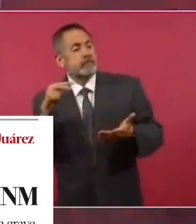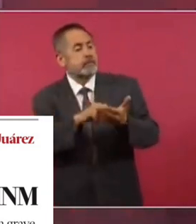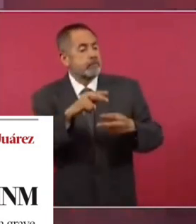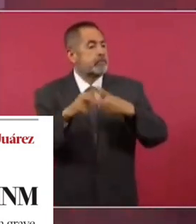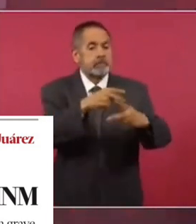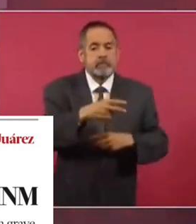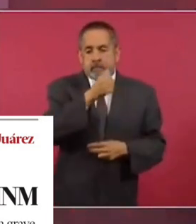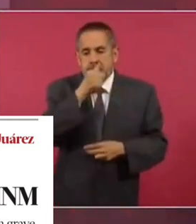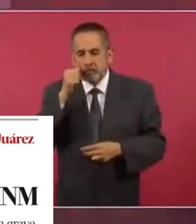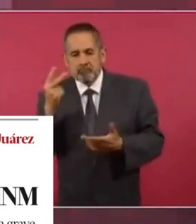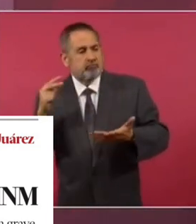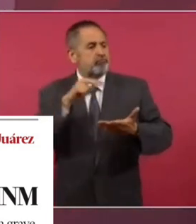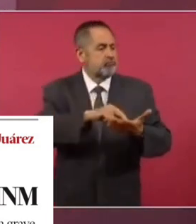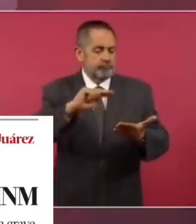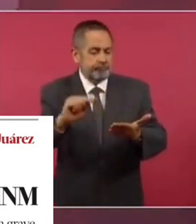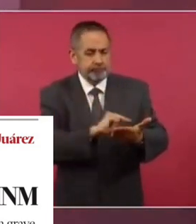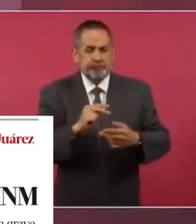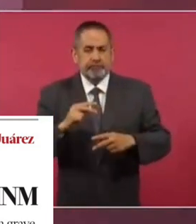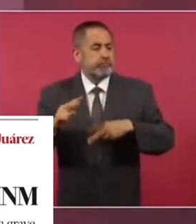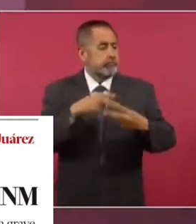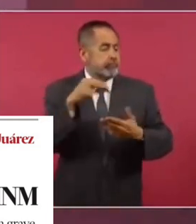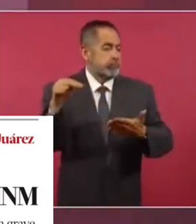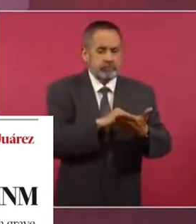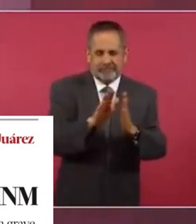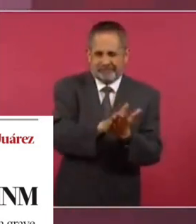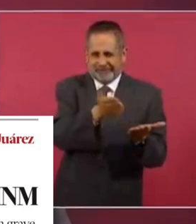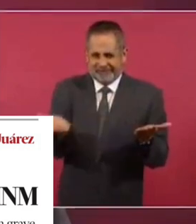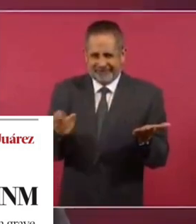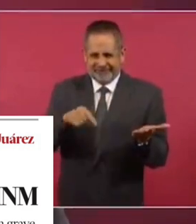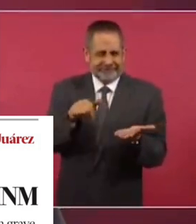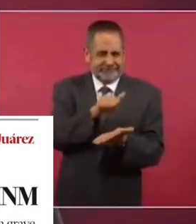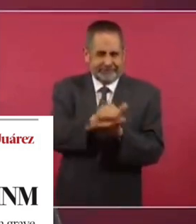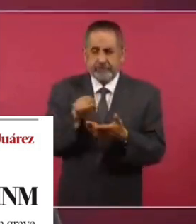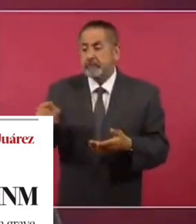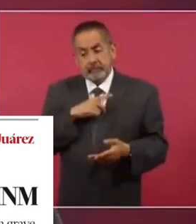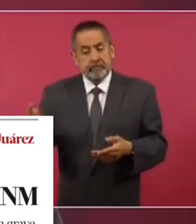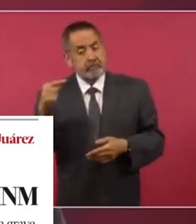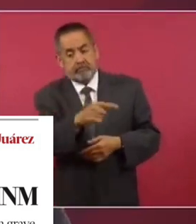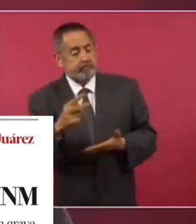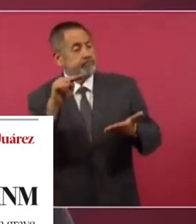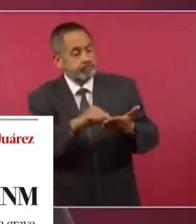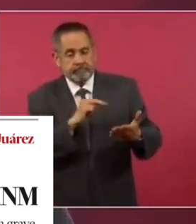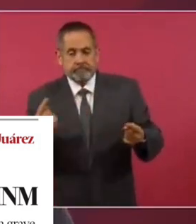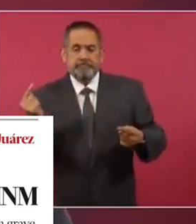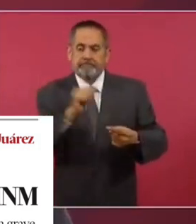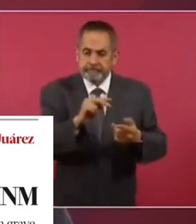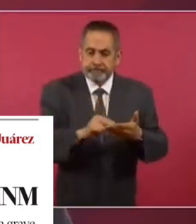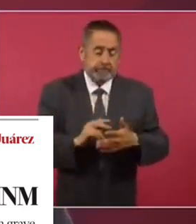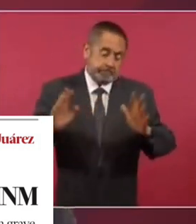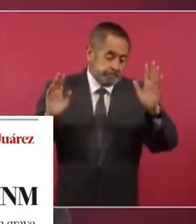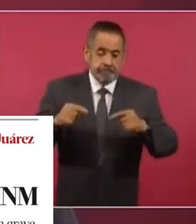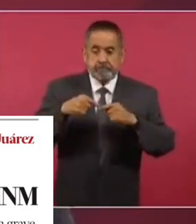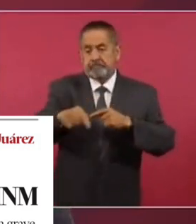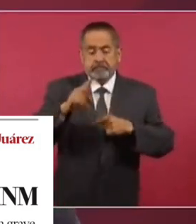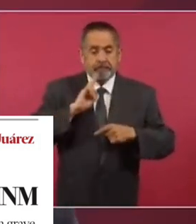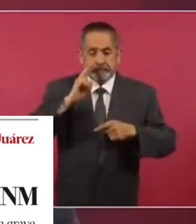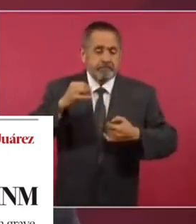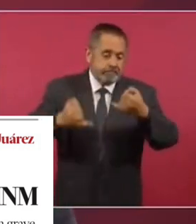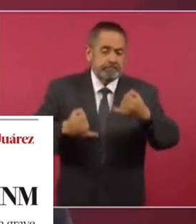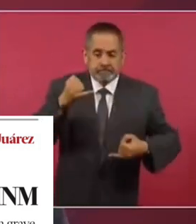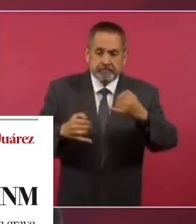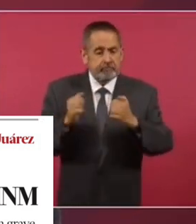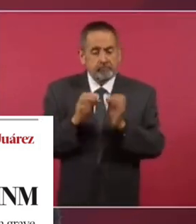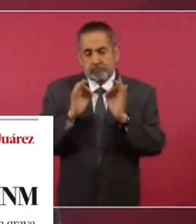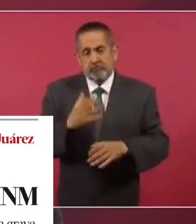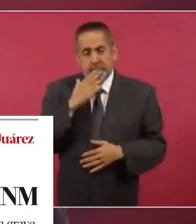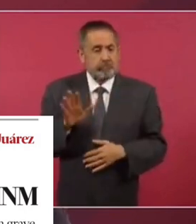al juzgado a firmar en el libro de actas y pues afrontará esta etapa procesal, como